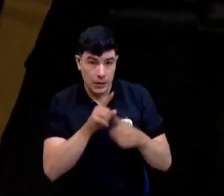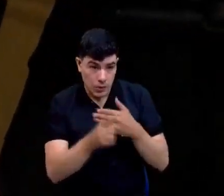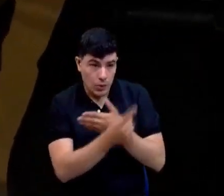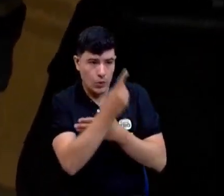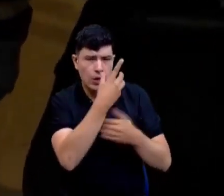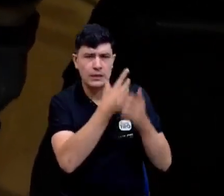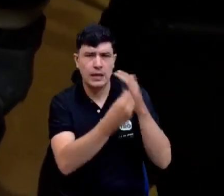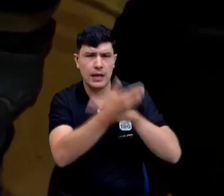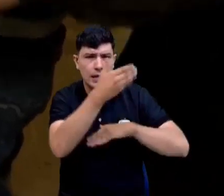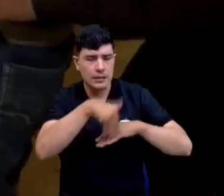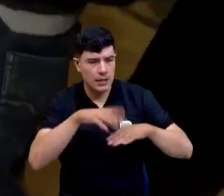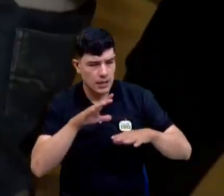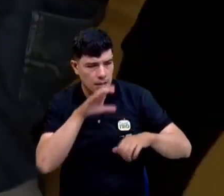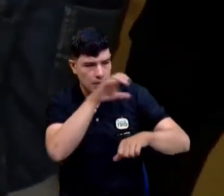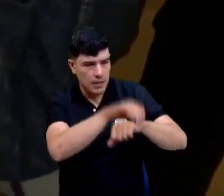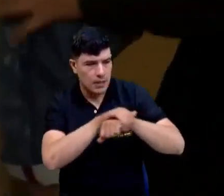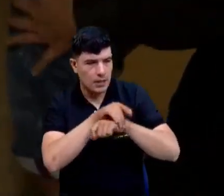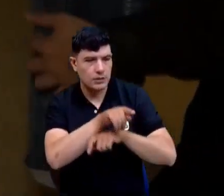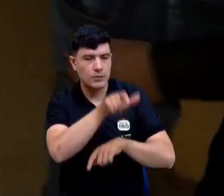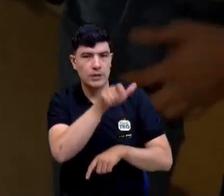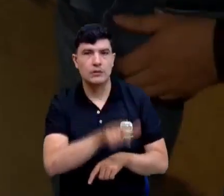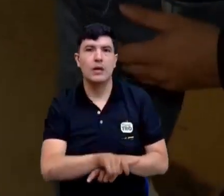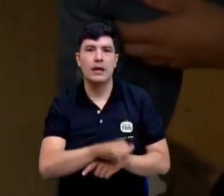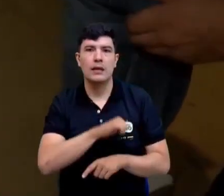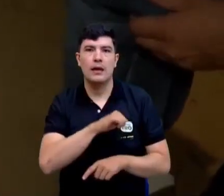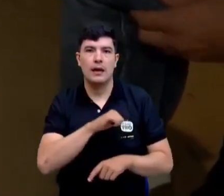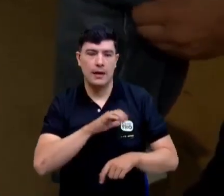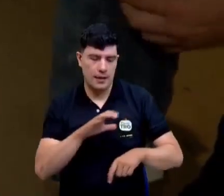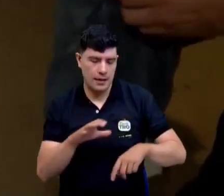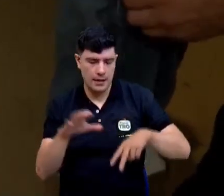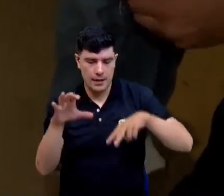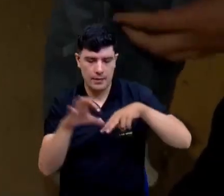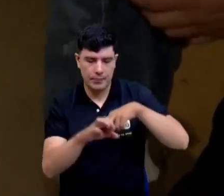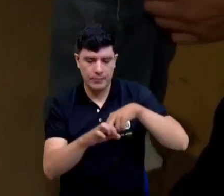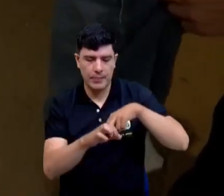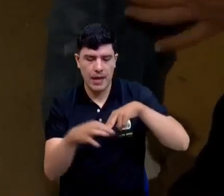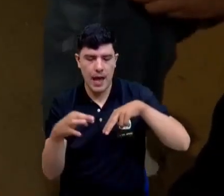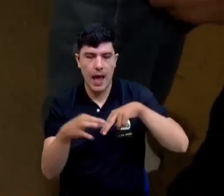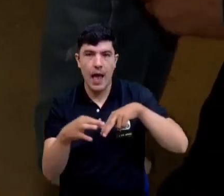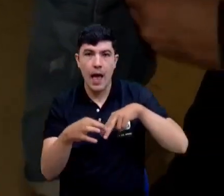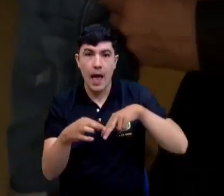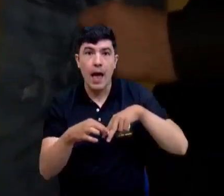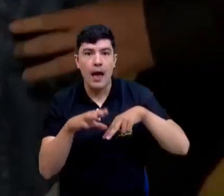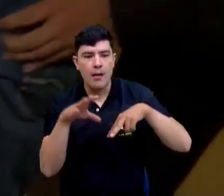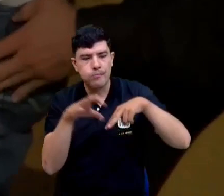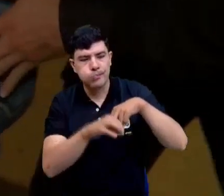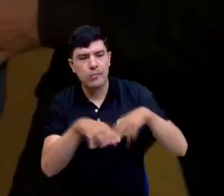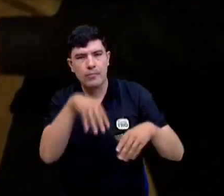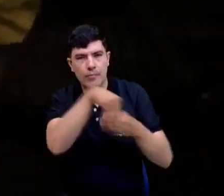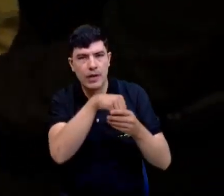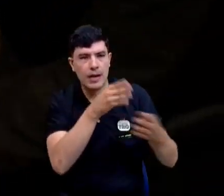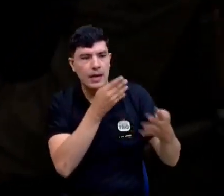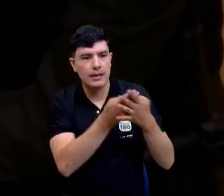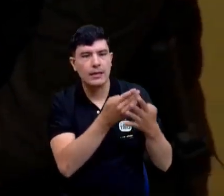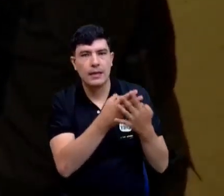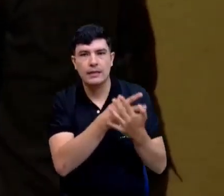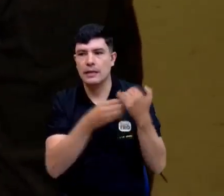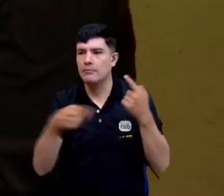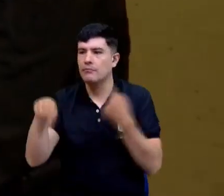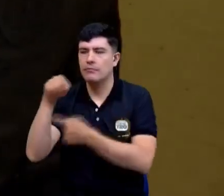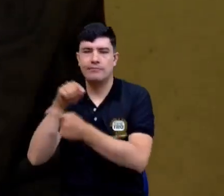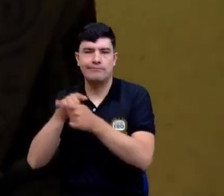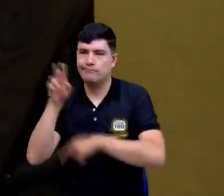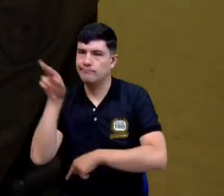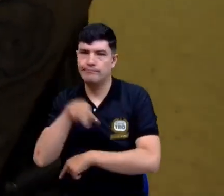calles, se logró la captura de un hombre que portaba brazalete electrónico y registraba detención domiciliaria, al igual que tenía en su poder un